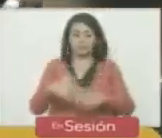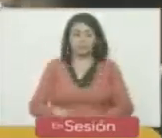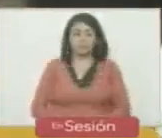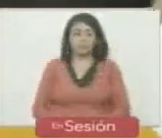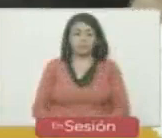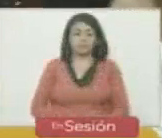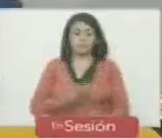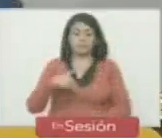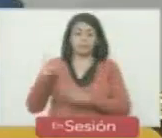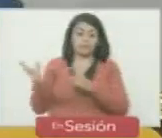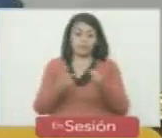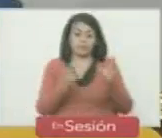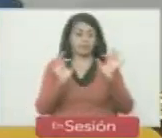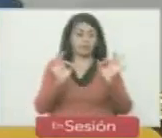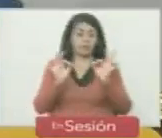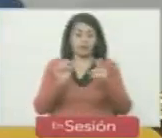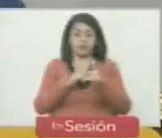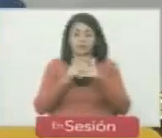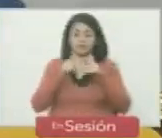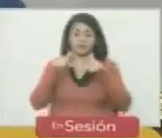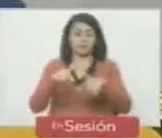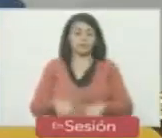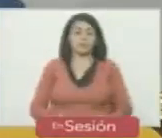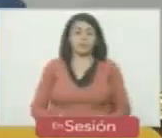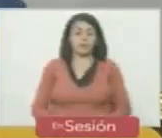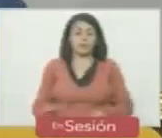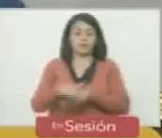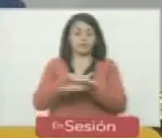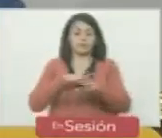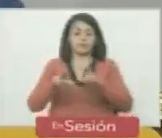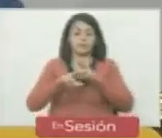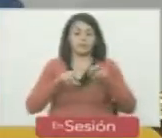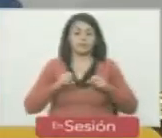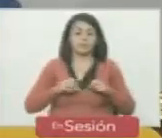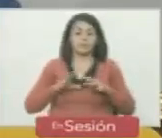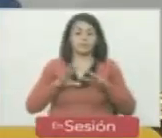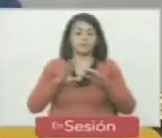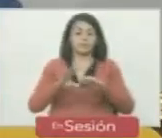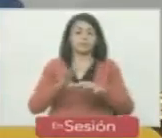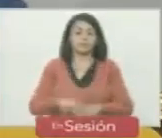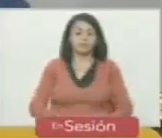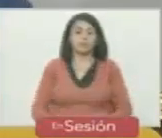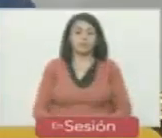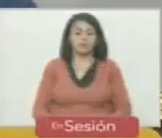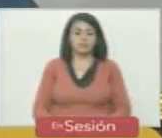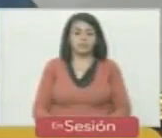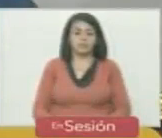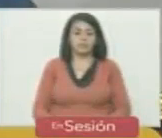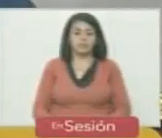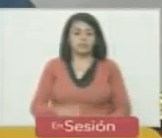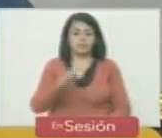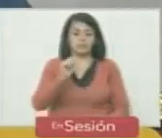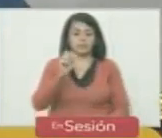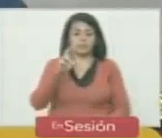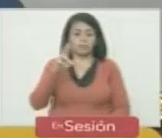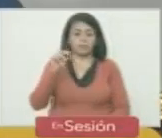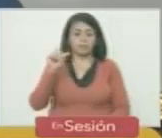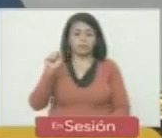Son nuestros invitados especiales entonces, el canciller de la República Bolivariana de Venezuela, Carlos